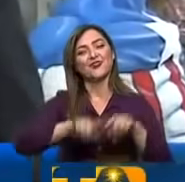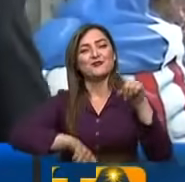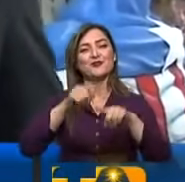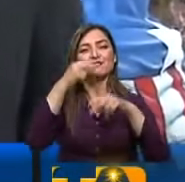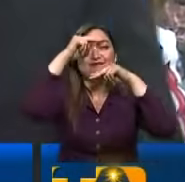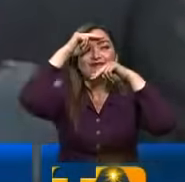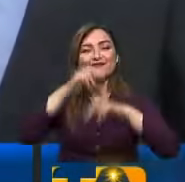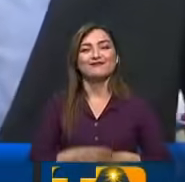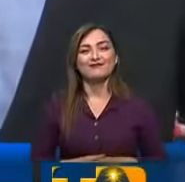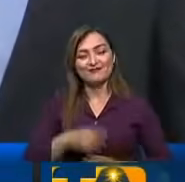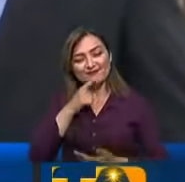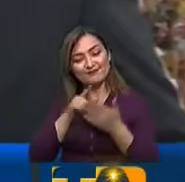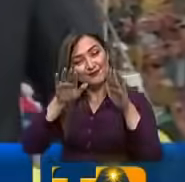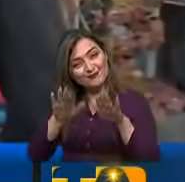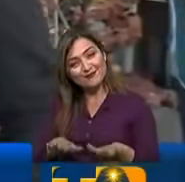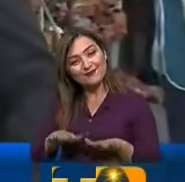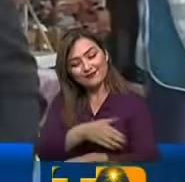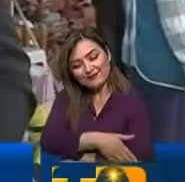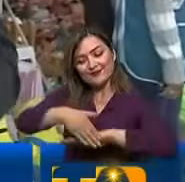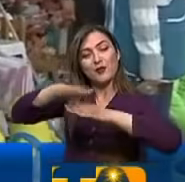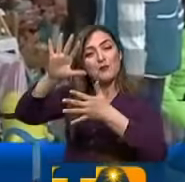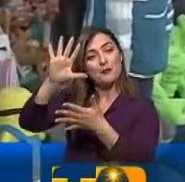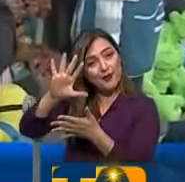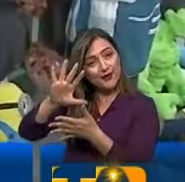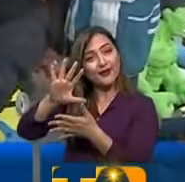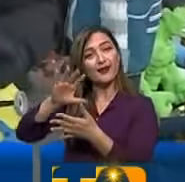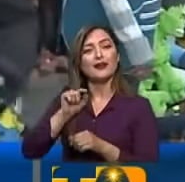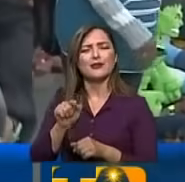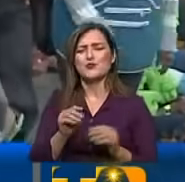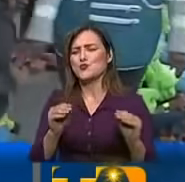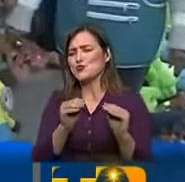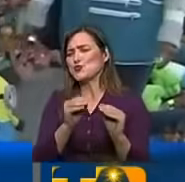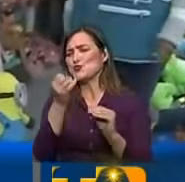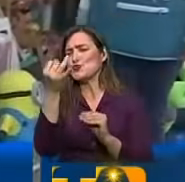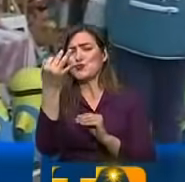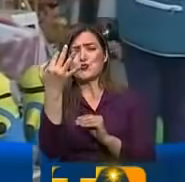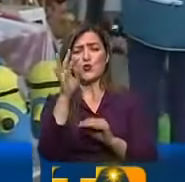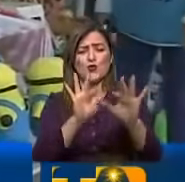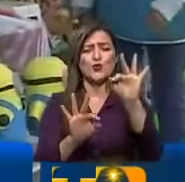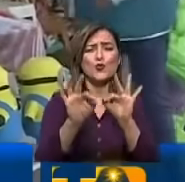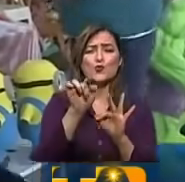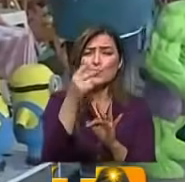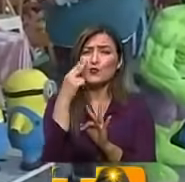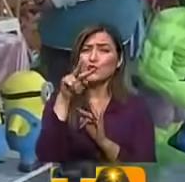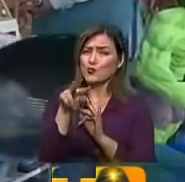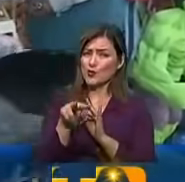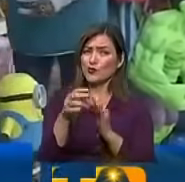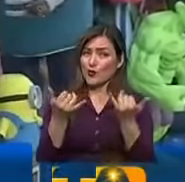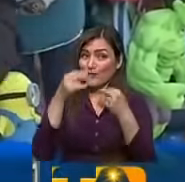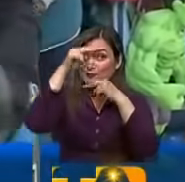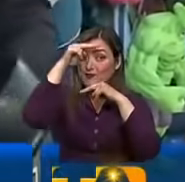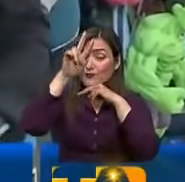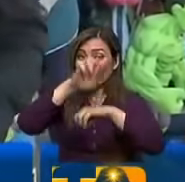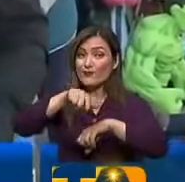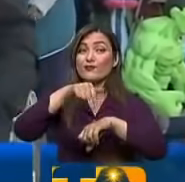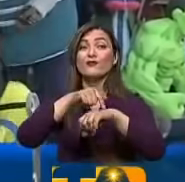En efecto, nosotros nos encontramos en la Avenida América para contarles que acá hay muchas opciones para que usted, que está viendo ahorita mismo el noticiero